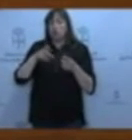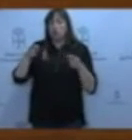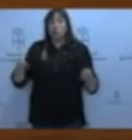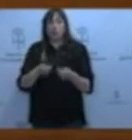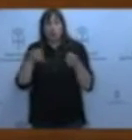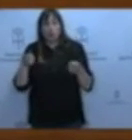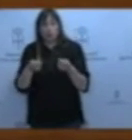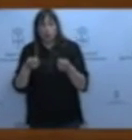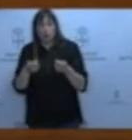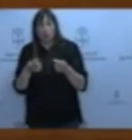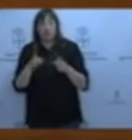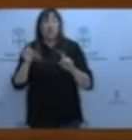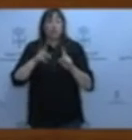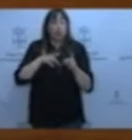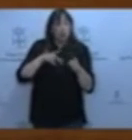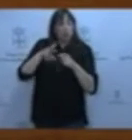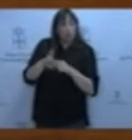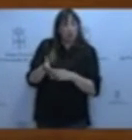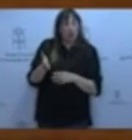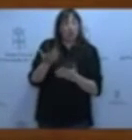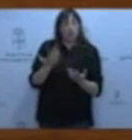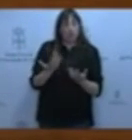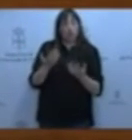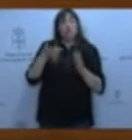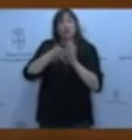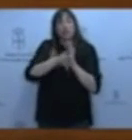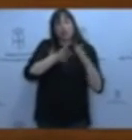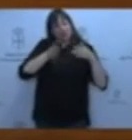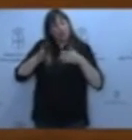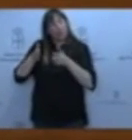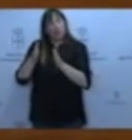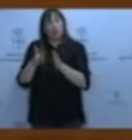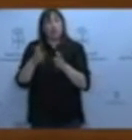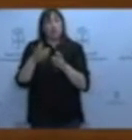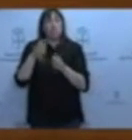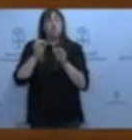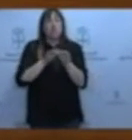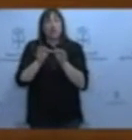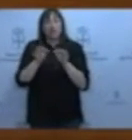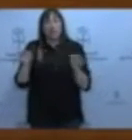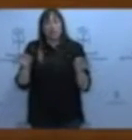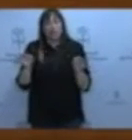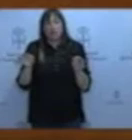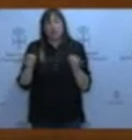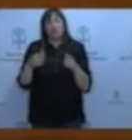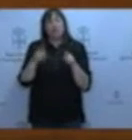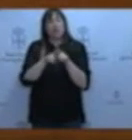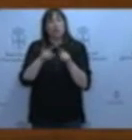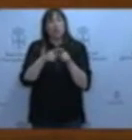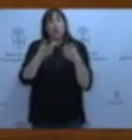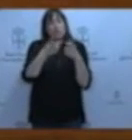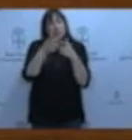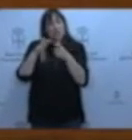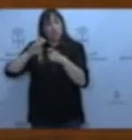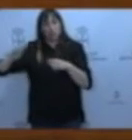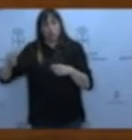selectivos y sí que creemos que tendría que ir en esa dirección. Se han comentado también algunas de las medidas multisectoriales que se proponen en